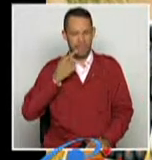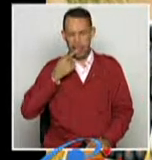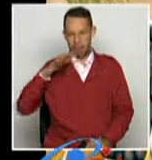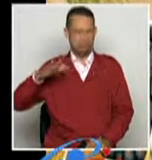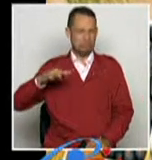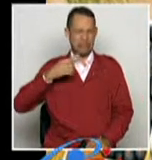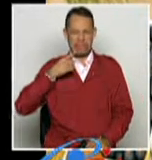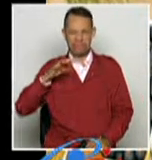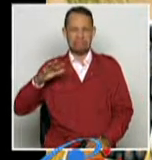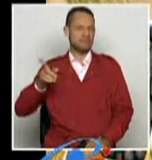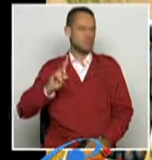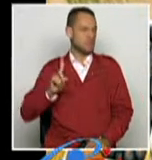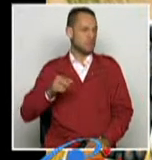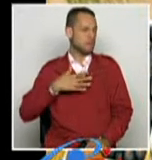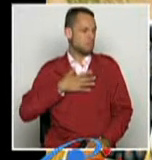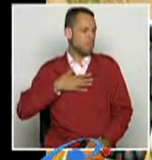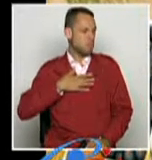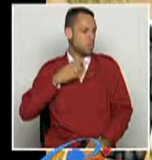me gusta